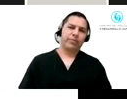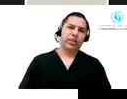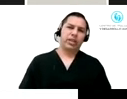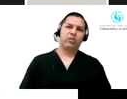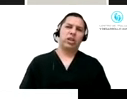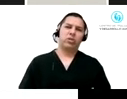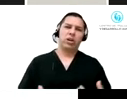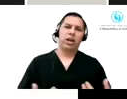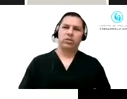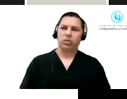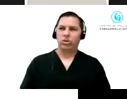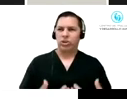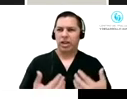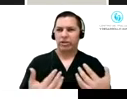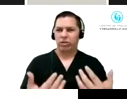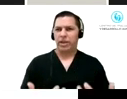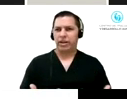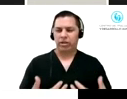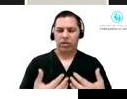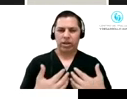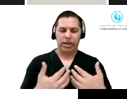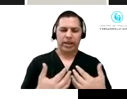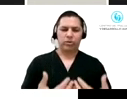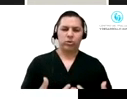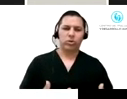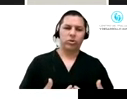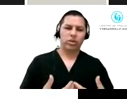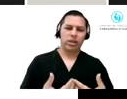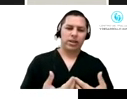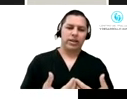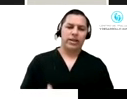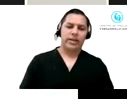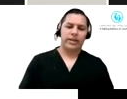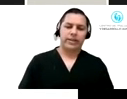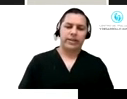método que nos ayuda a todos a resolver asuntos